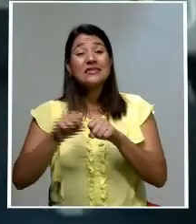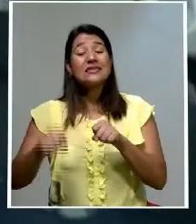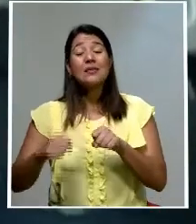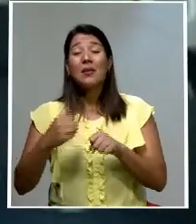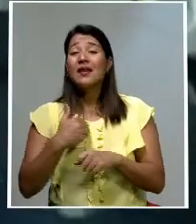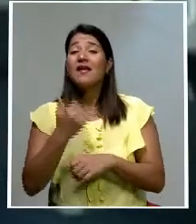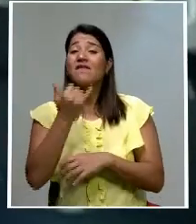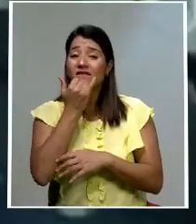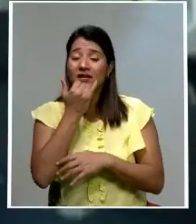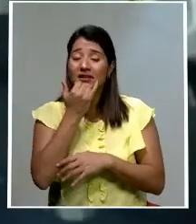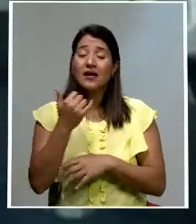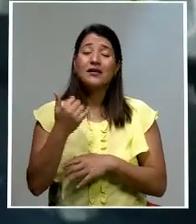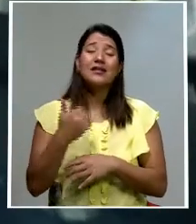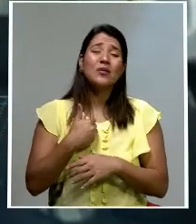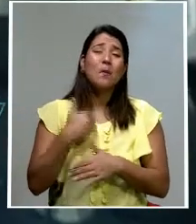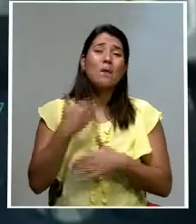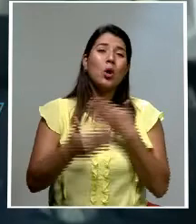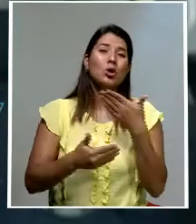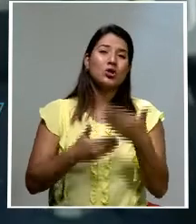proceso lento.